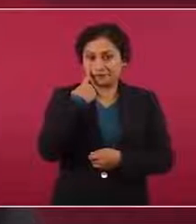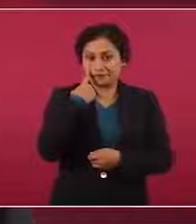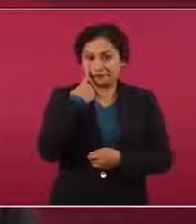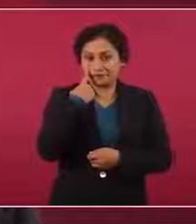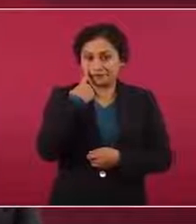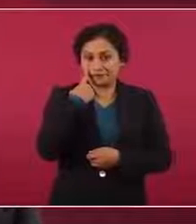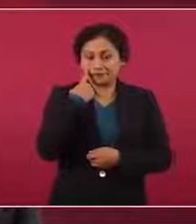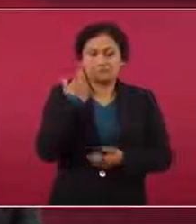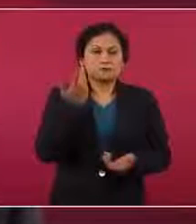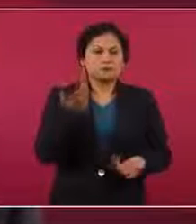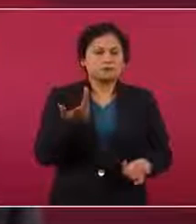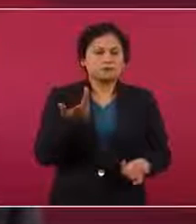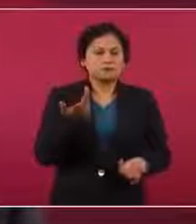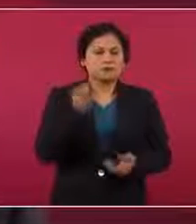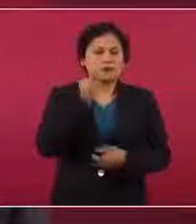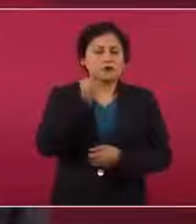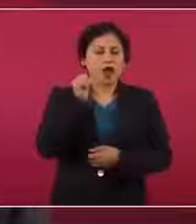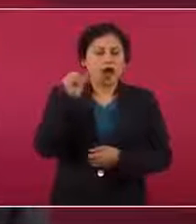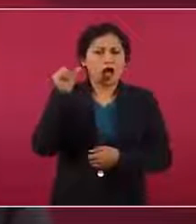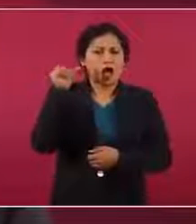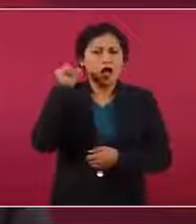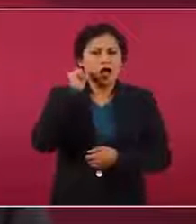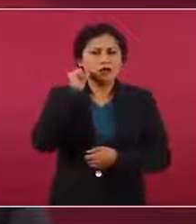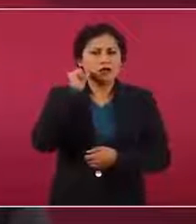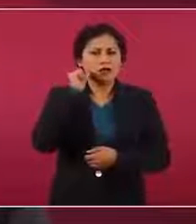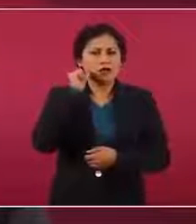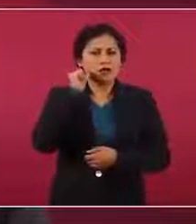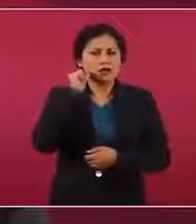que ayer me comentó